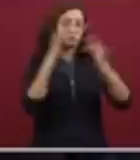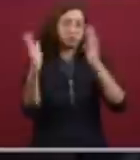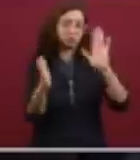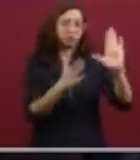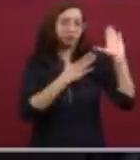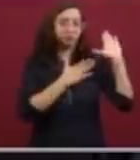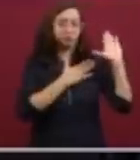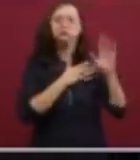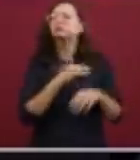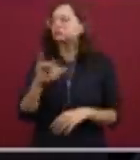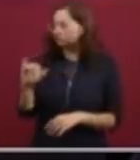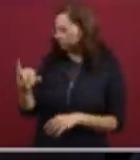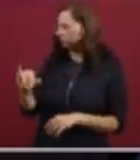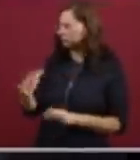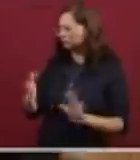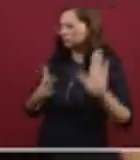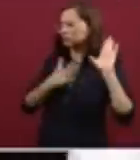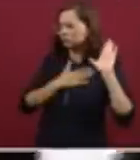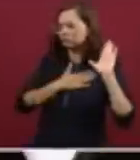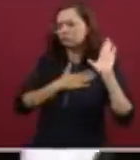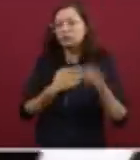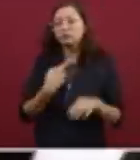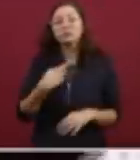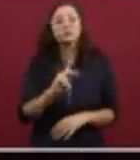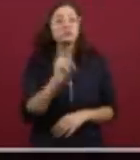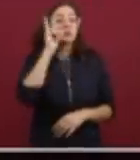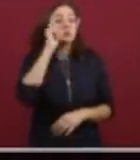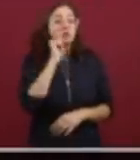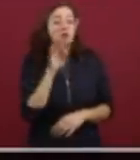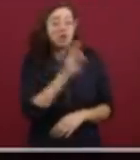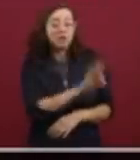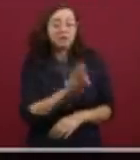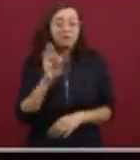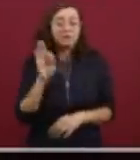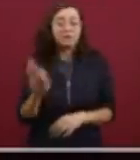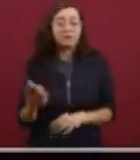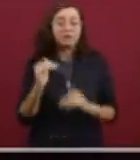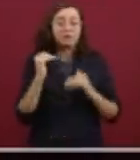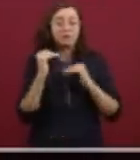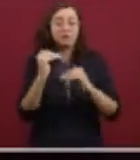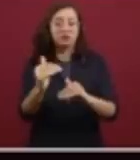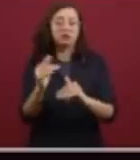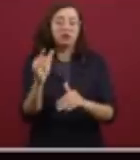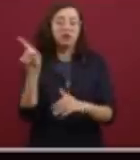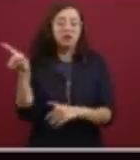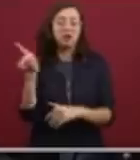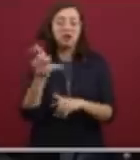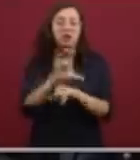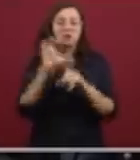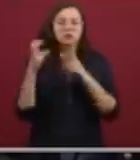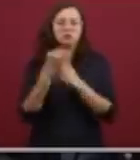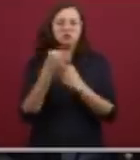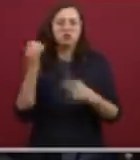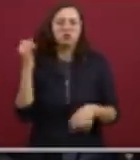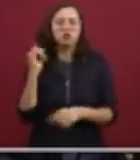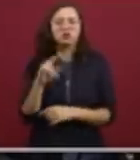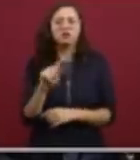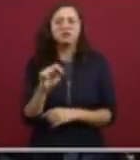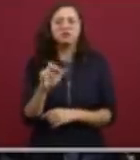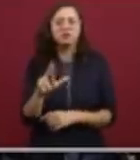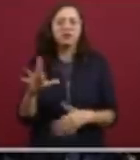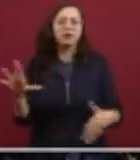Un compromiso. El asunto es que mañana se vence el plazo con la Comisión Interamericana de Derechos Humanos. Sí, nos... pero se va a